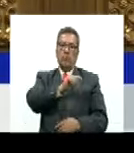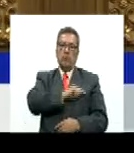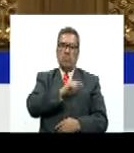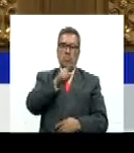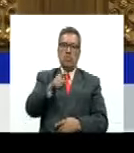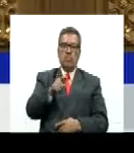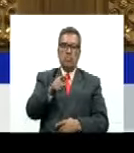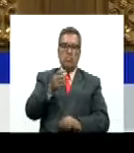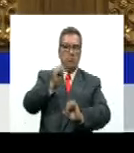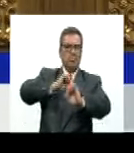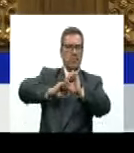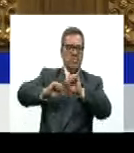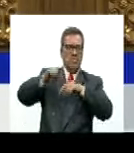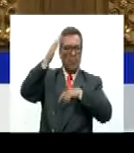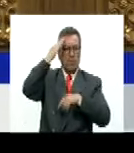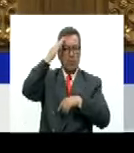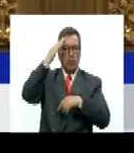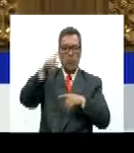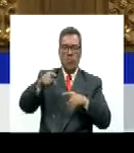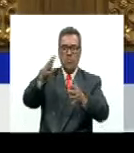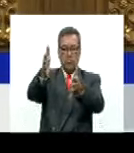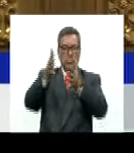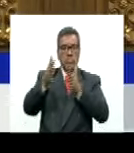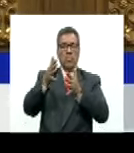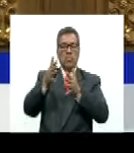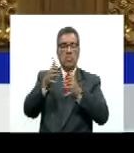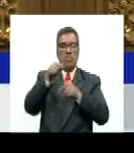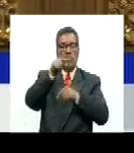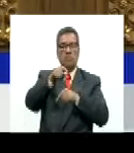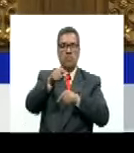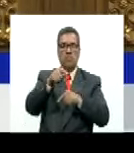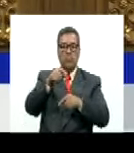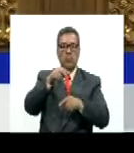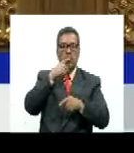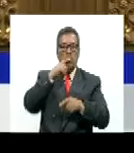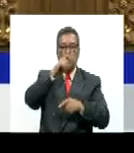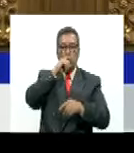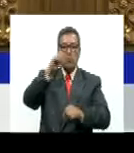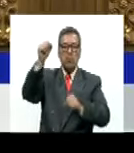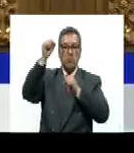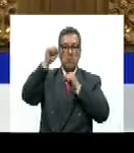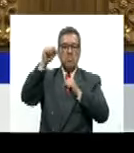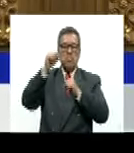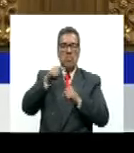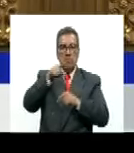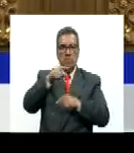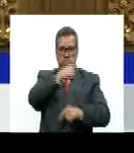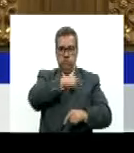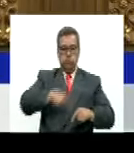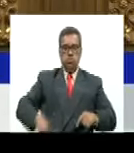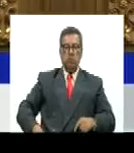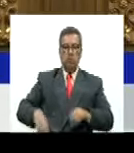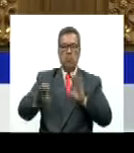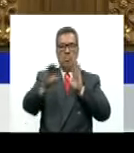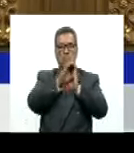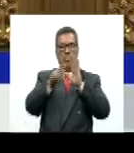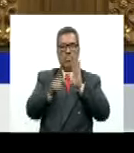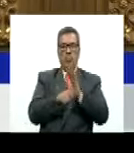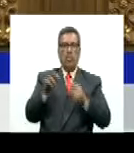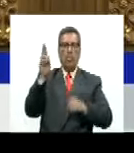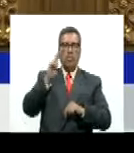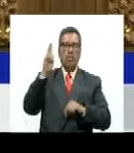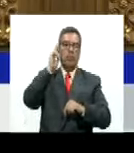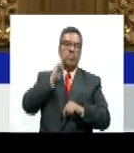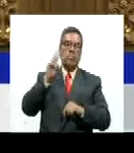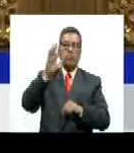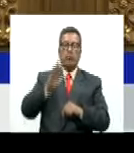en desconocimiento a la victoria popular de Nicolás Maduro Moros como presidente constitucional